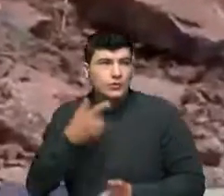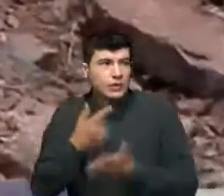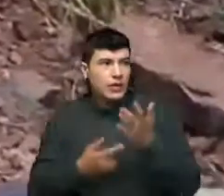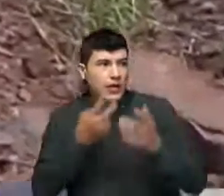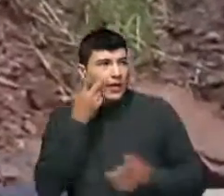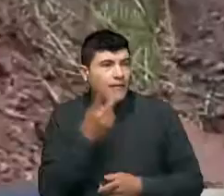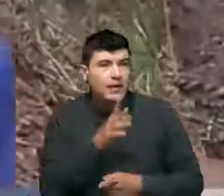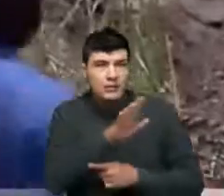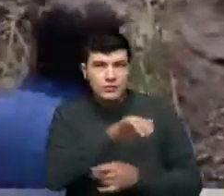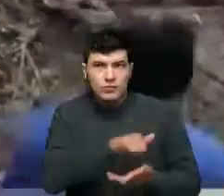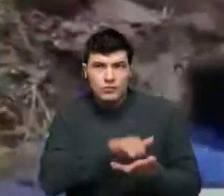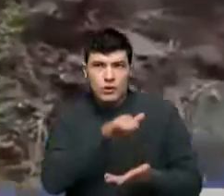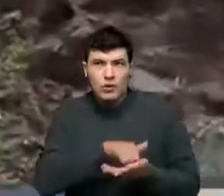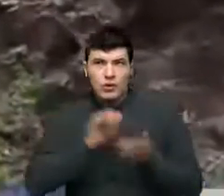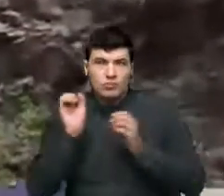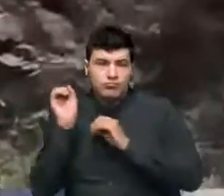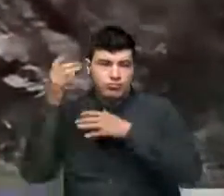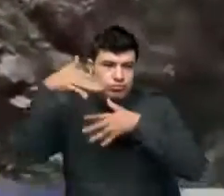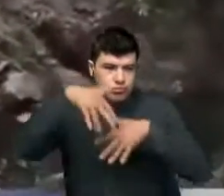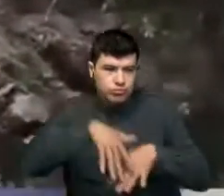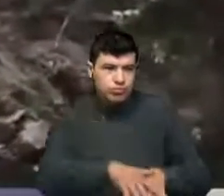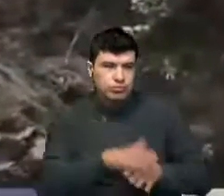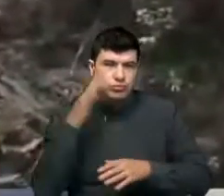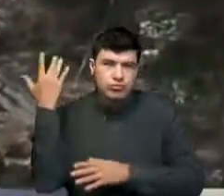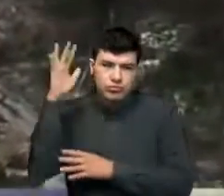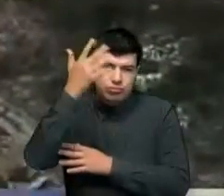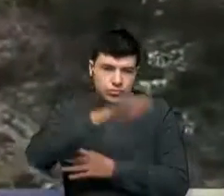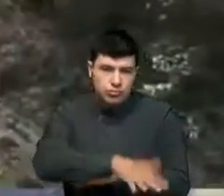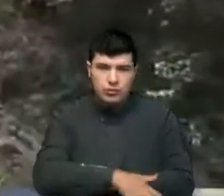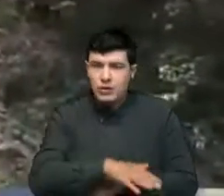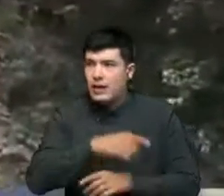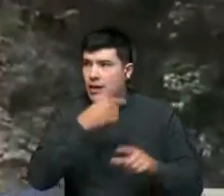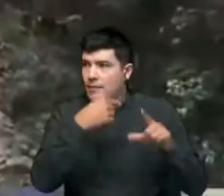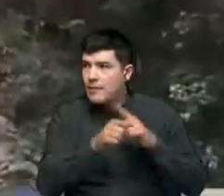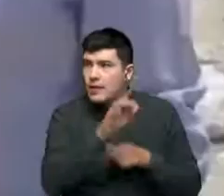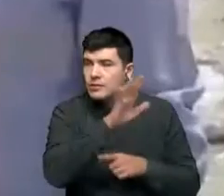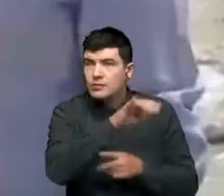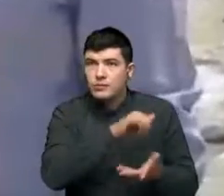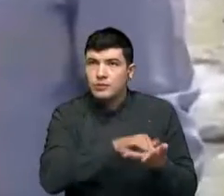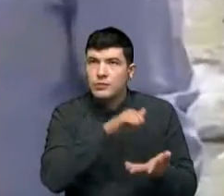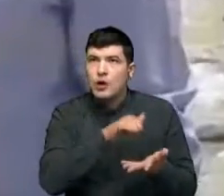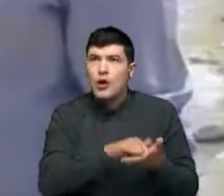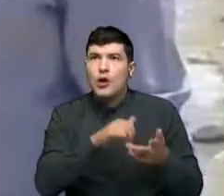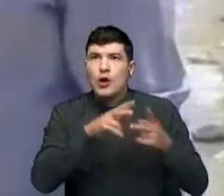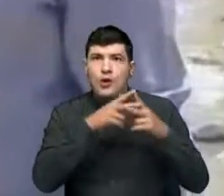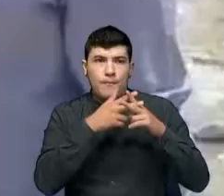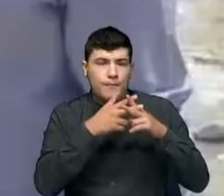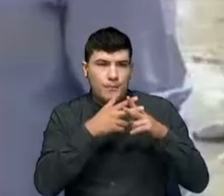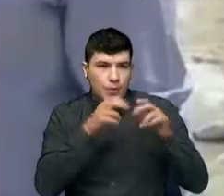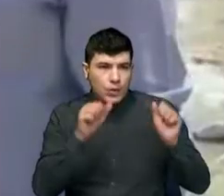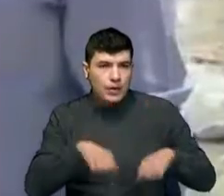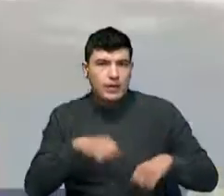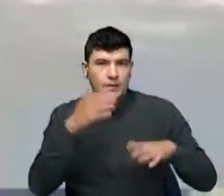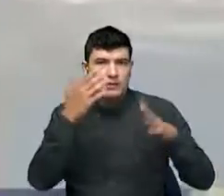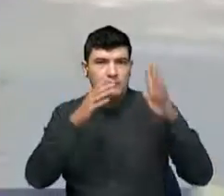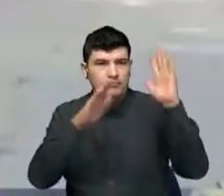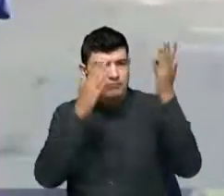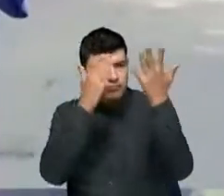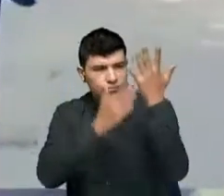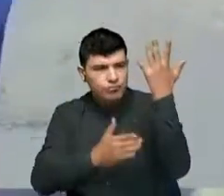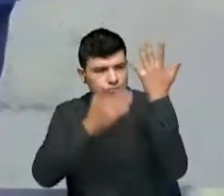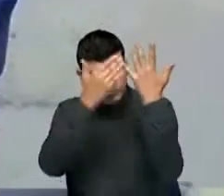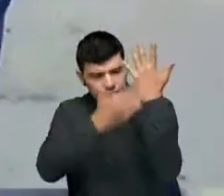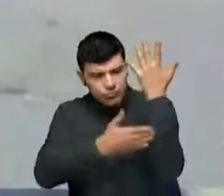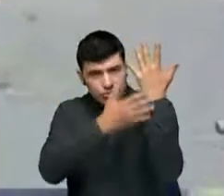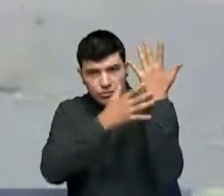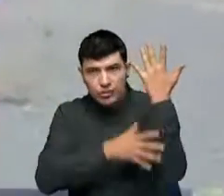deslizamientos árboles caídos hay que enviar maquinaria para hacer la poda de estos árboles pero también un cargador y una horqueta para recoger todo ese